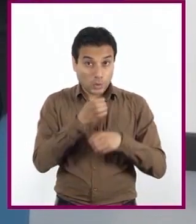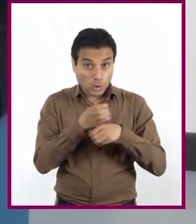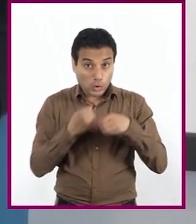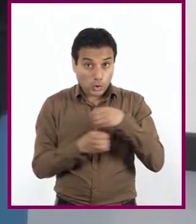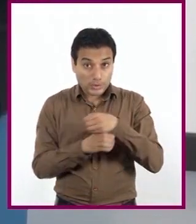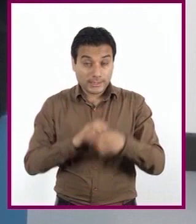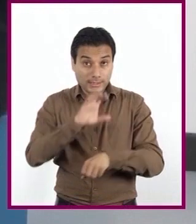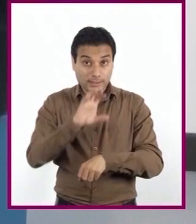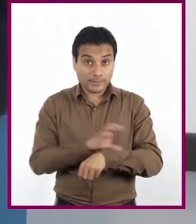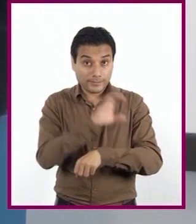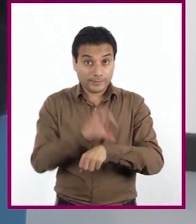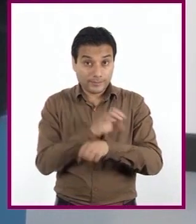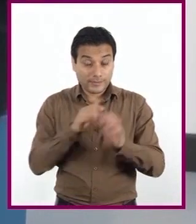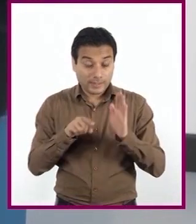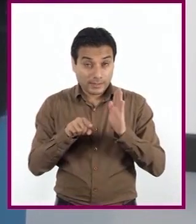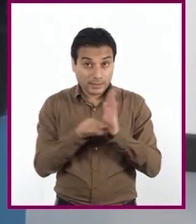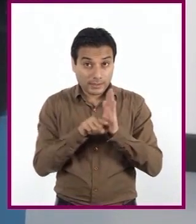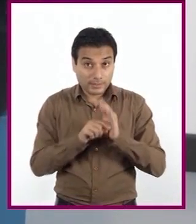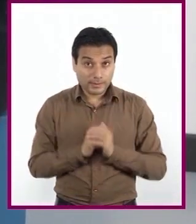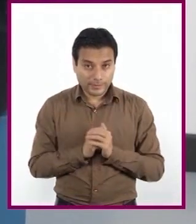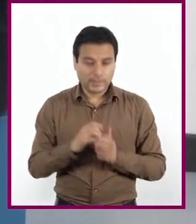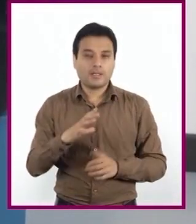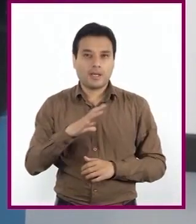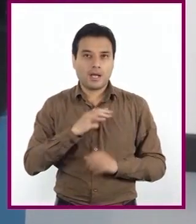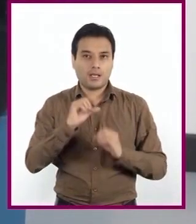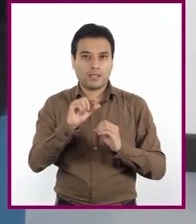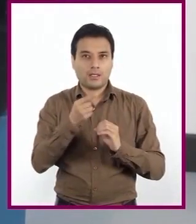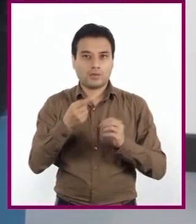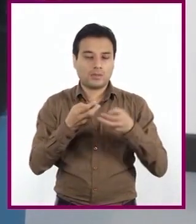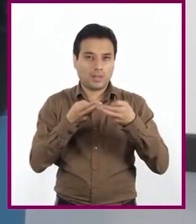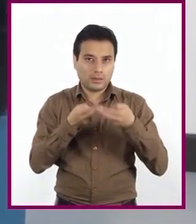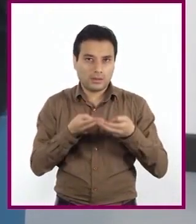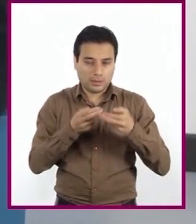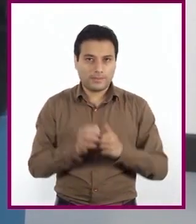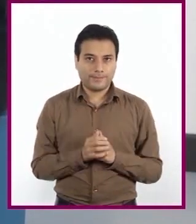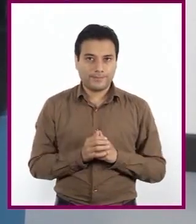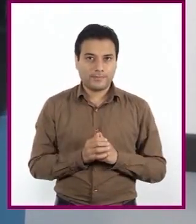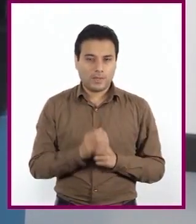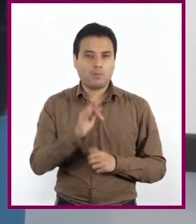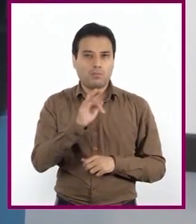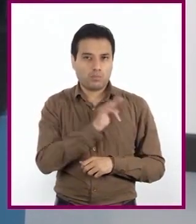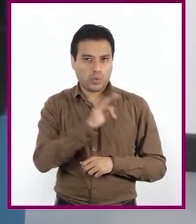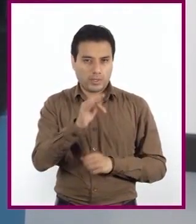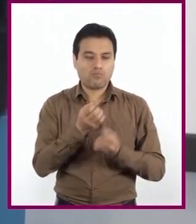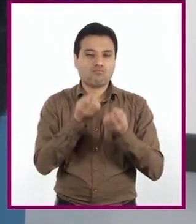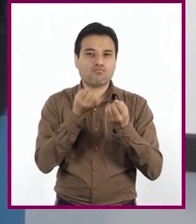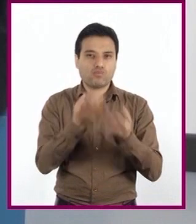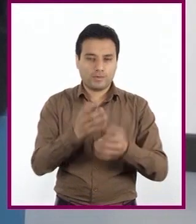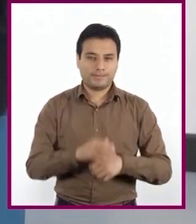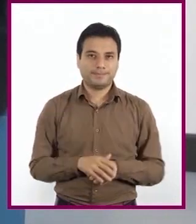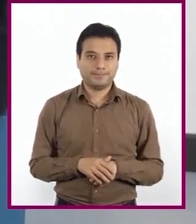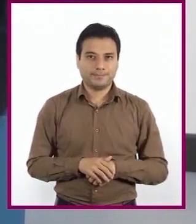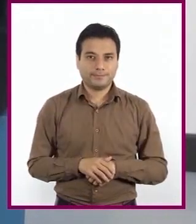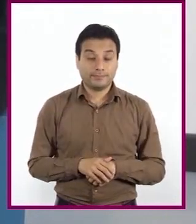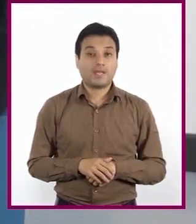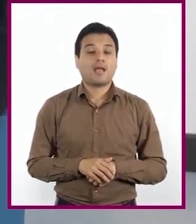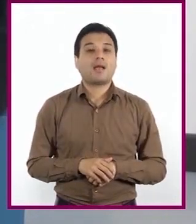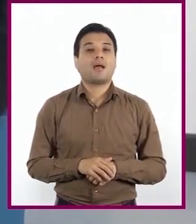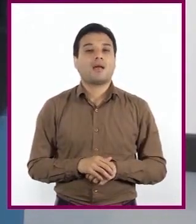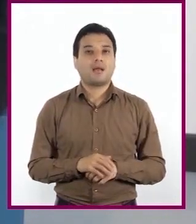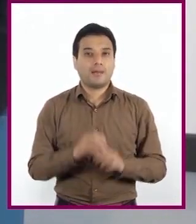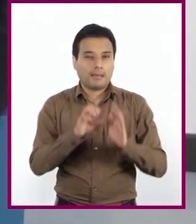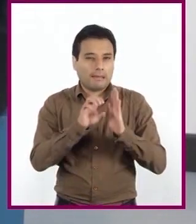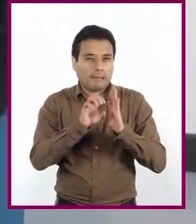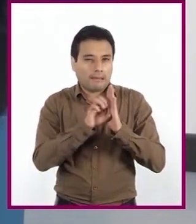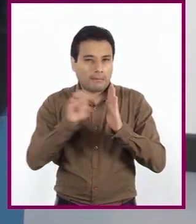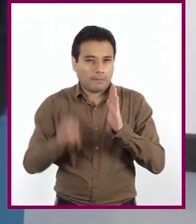carga negativa tienen un exceso de electrones, por lo tanto es más probable que ceda electrones. ¿Y si un cuerpo no